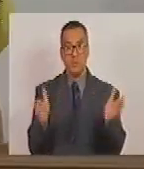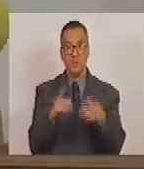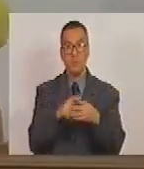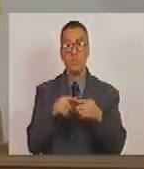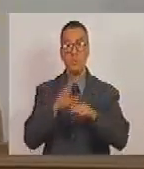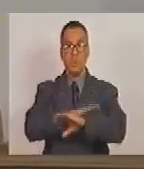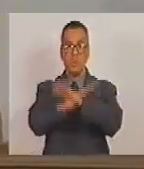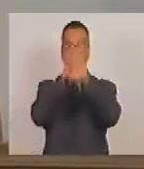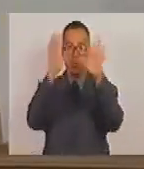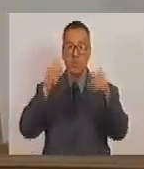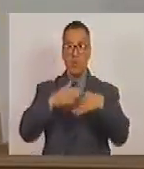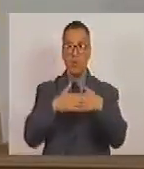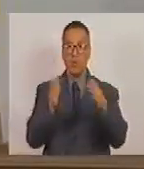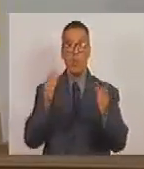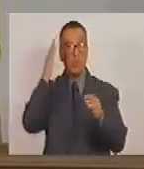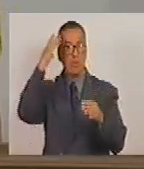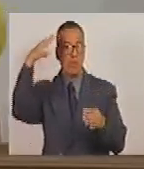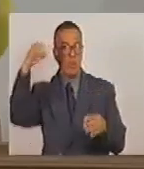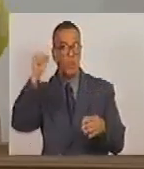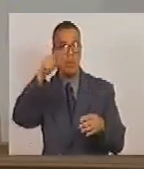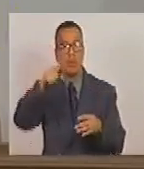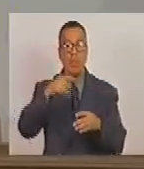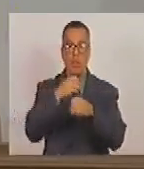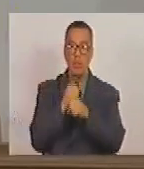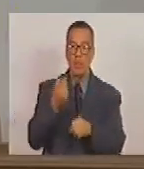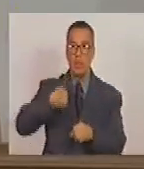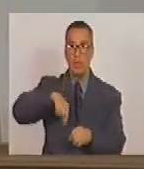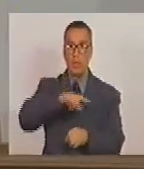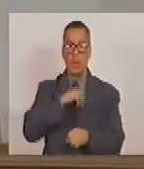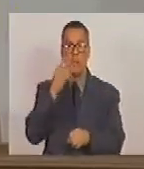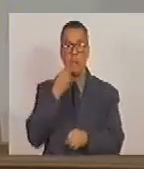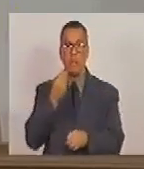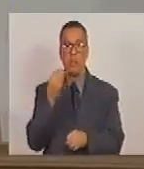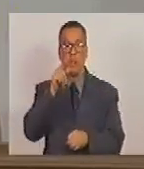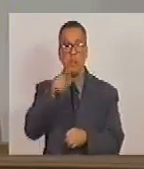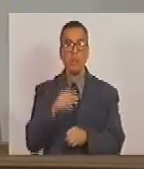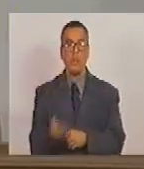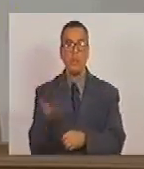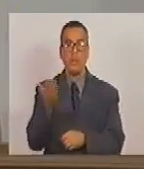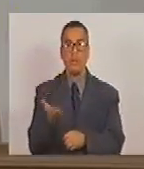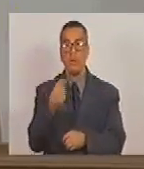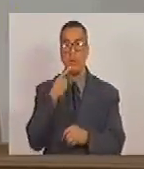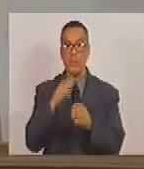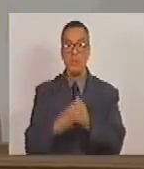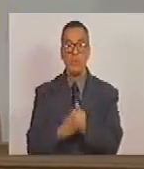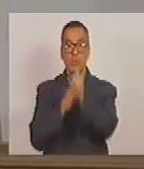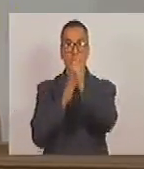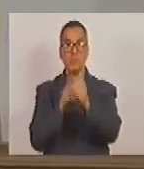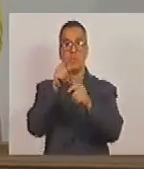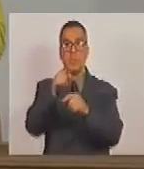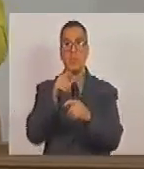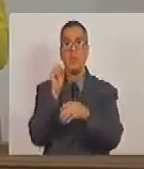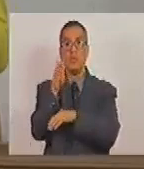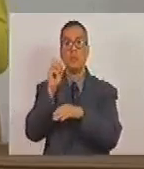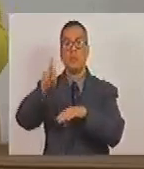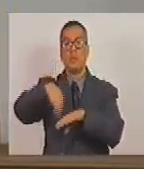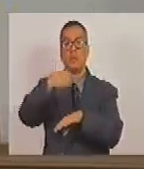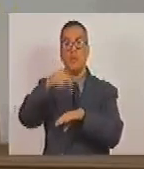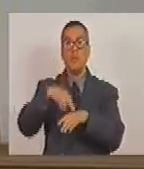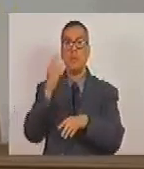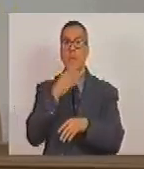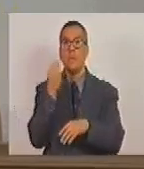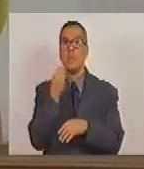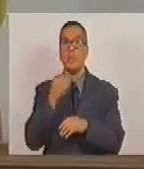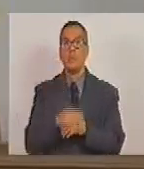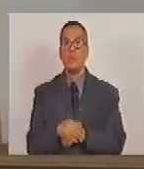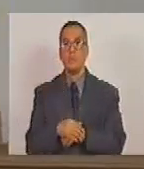cielo abierto a los sueños, a las aspiraciones de nuestra juventud venezolana. Destacar el liderazgo que hay en esta Asamblea Nacional de la